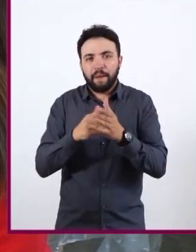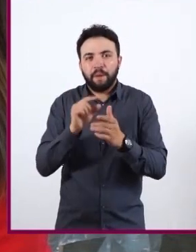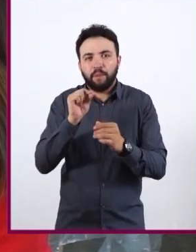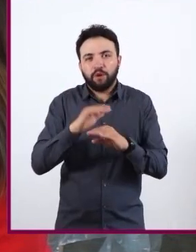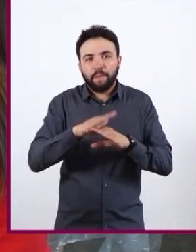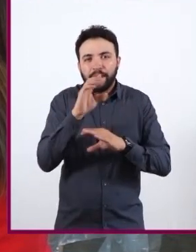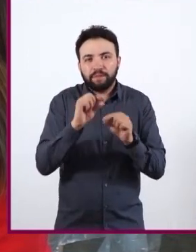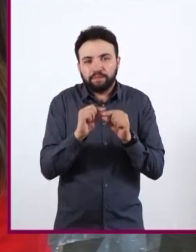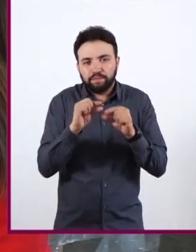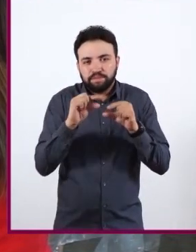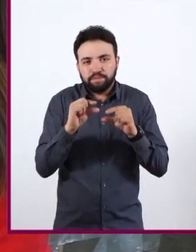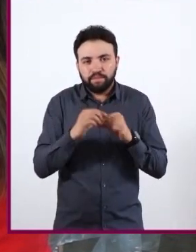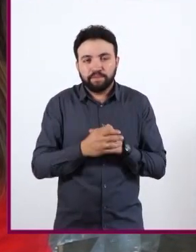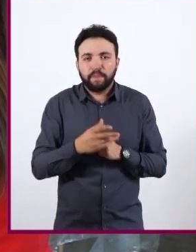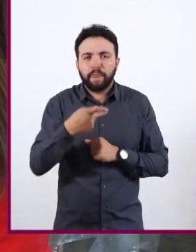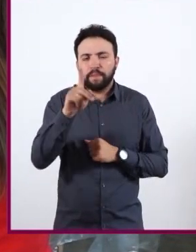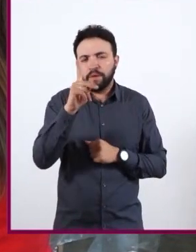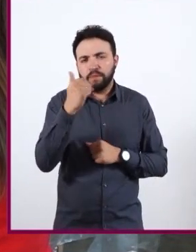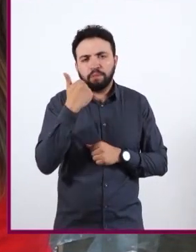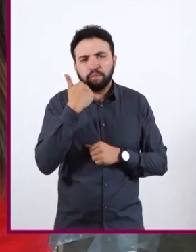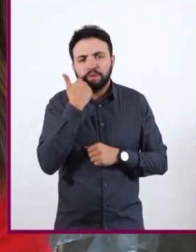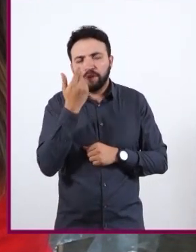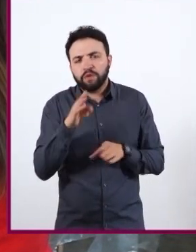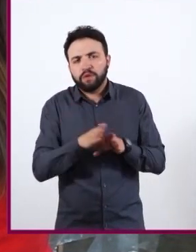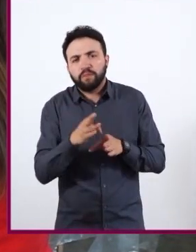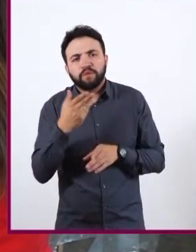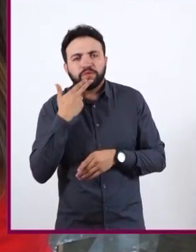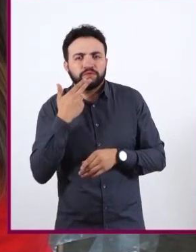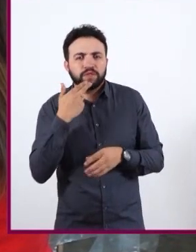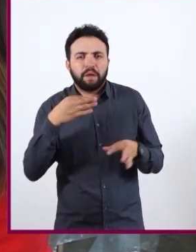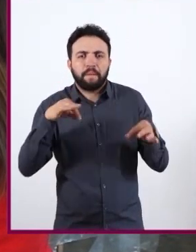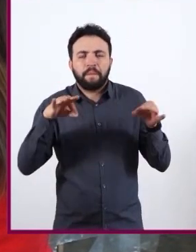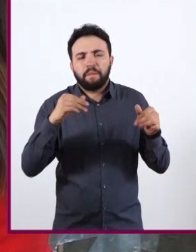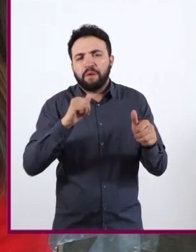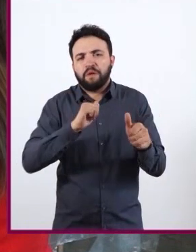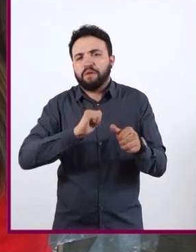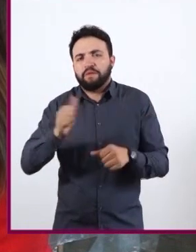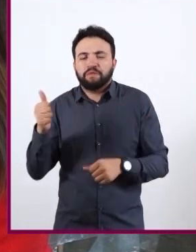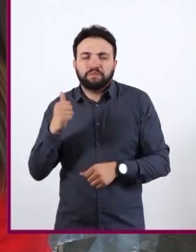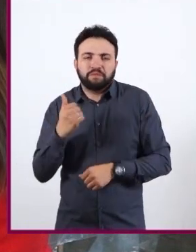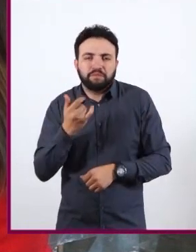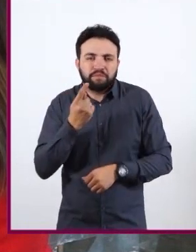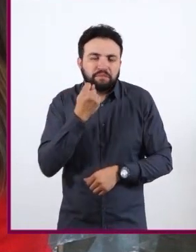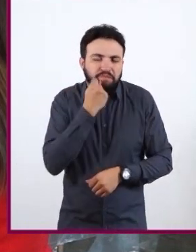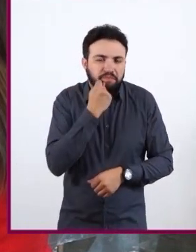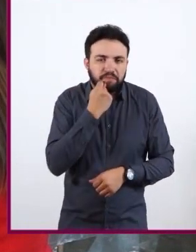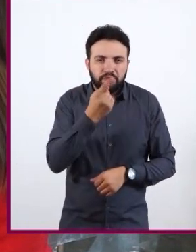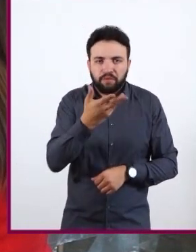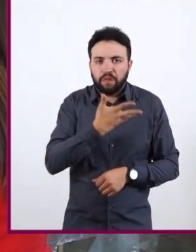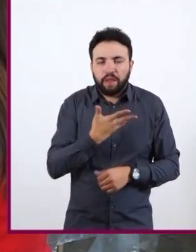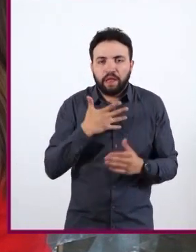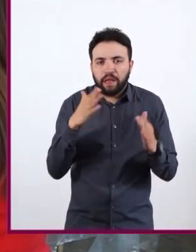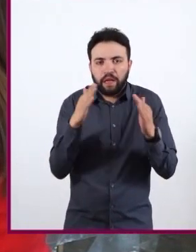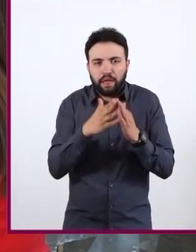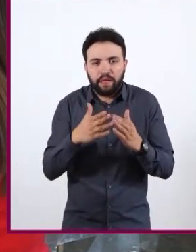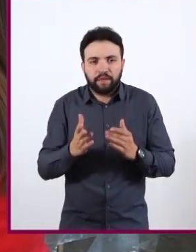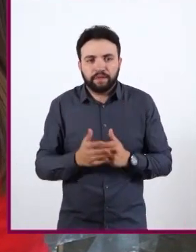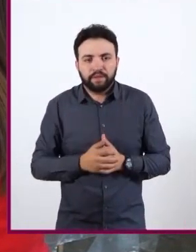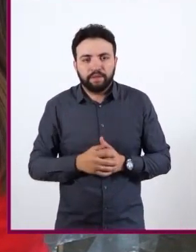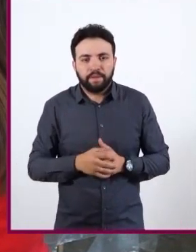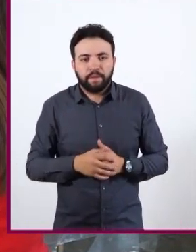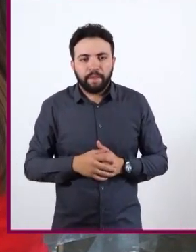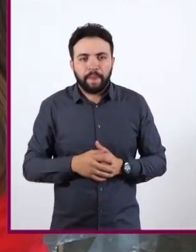marquilla, que es un poquito grueso, pero pues puede ser papel bond o puede ser cualquier papel que